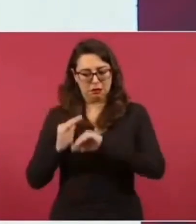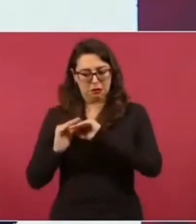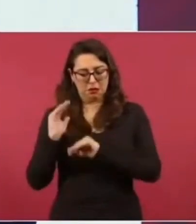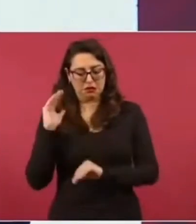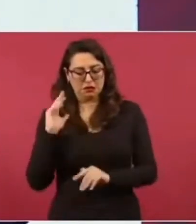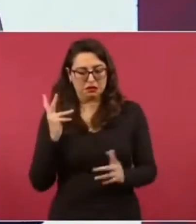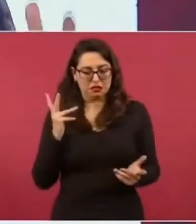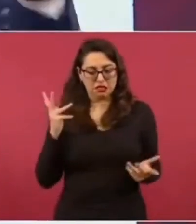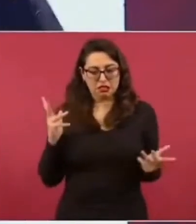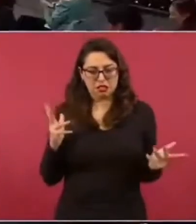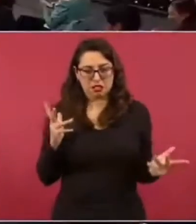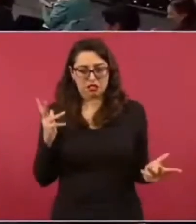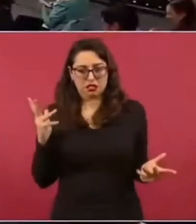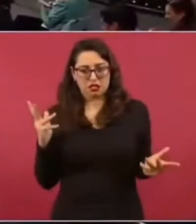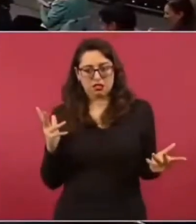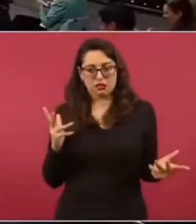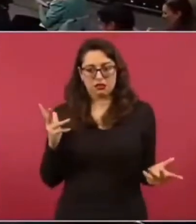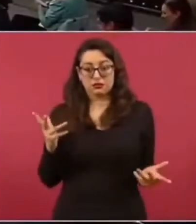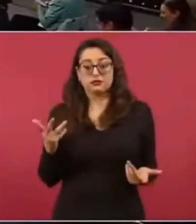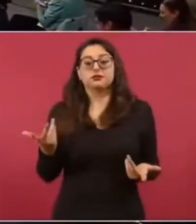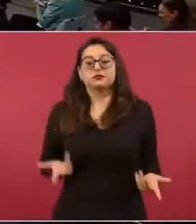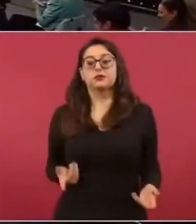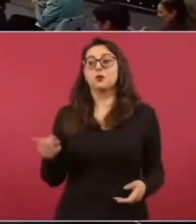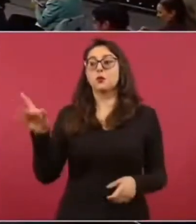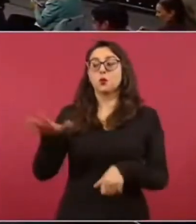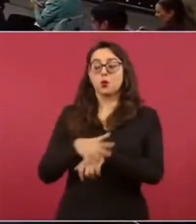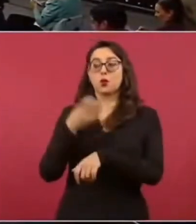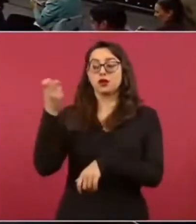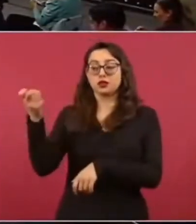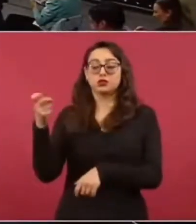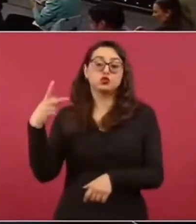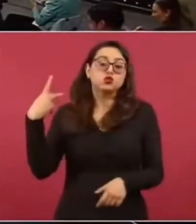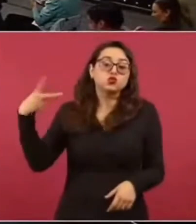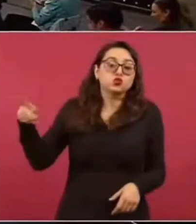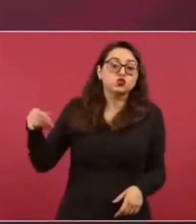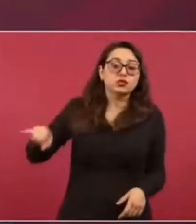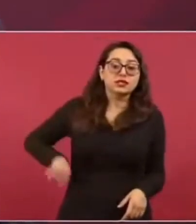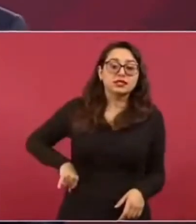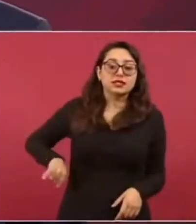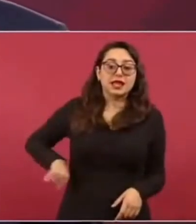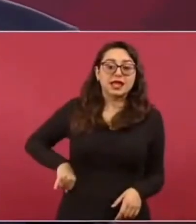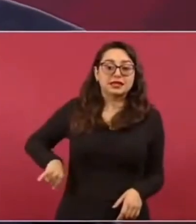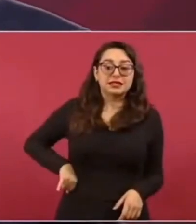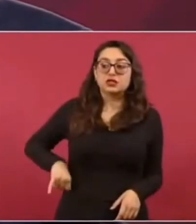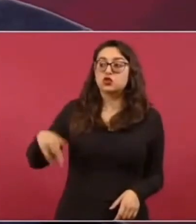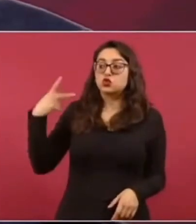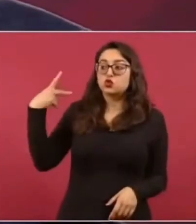Entonces, era defender sus intereses.